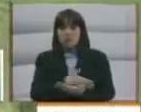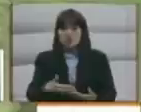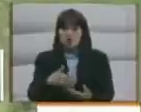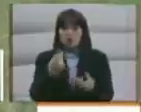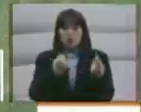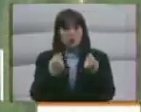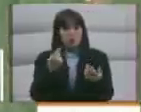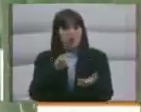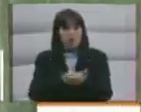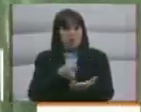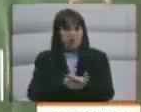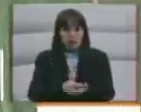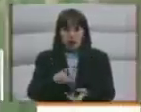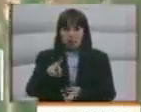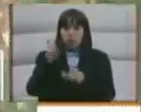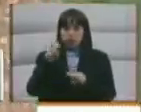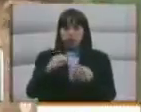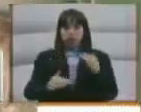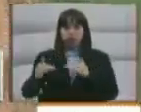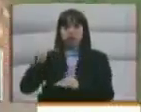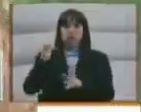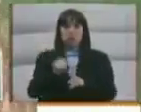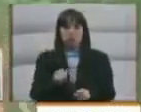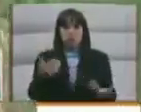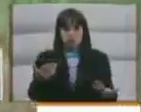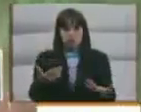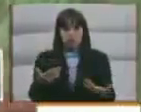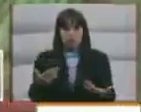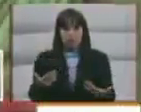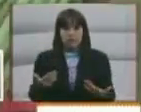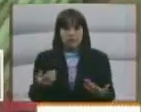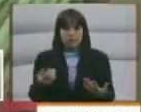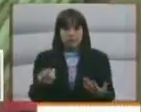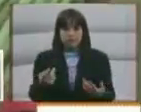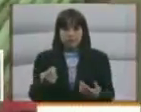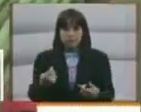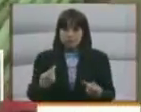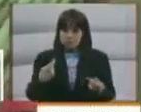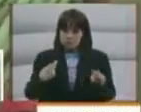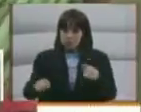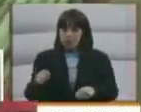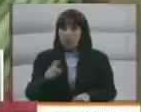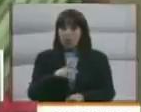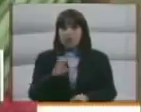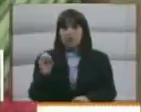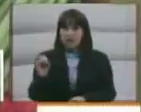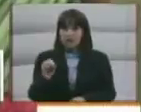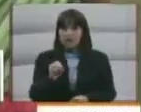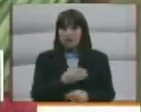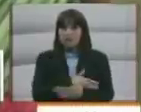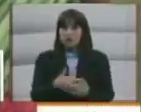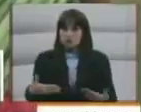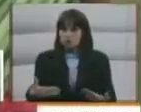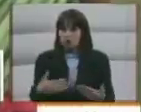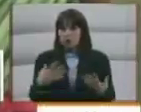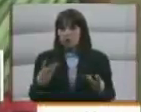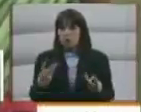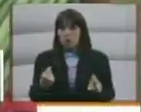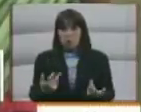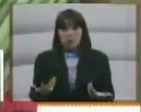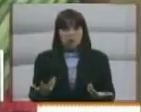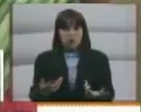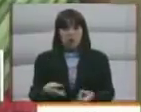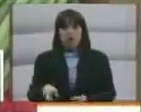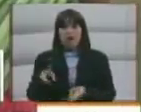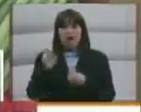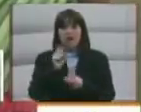Ok, esas cestas, ellos vendiéndolas a 30 millones de bolívares... le sacan a esas 150